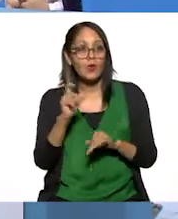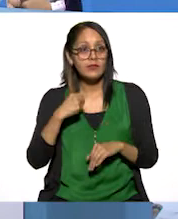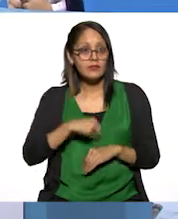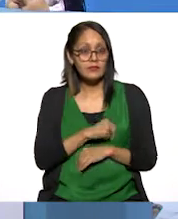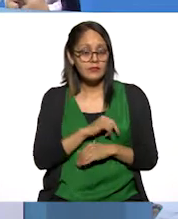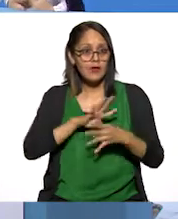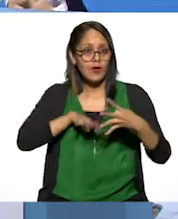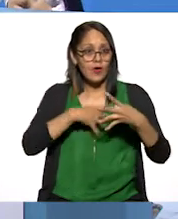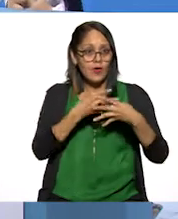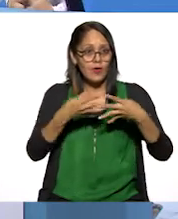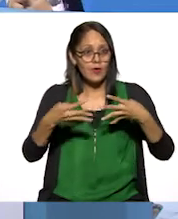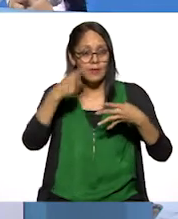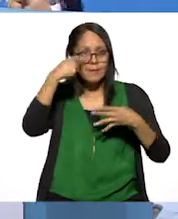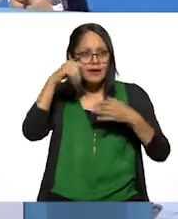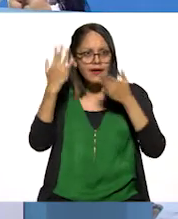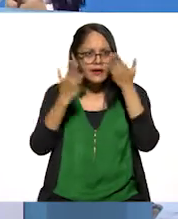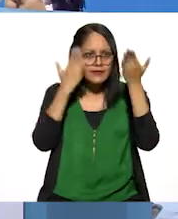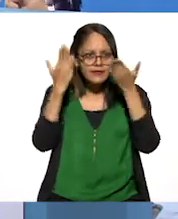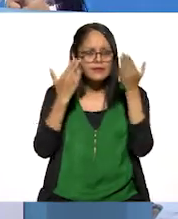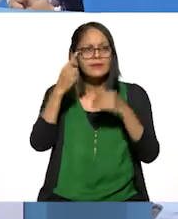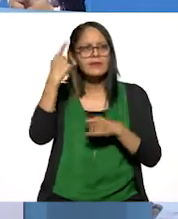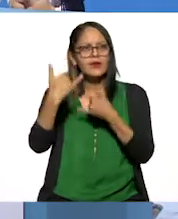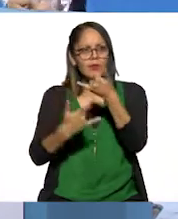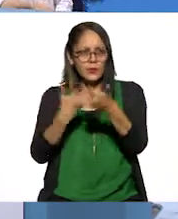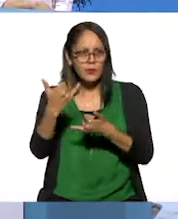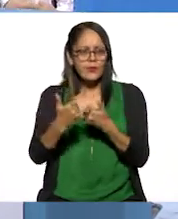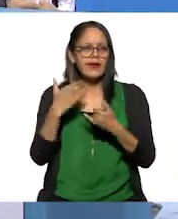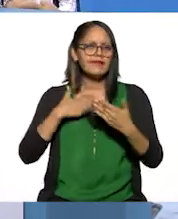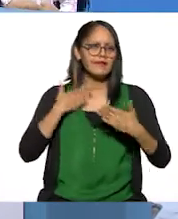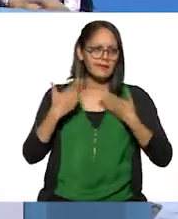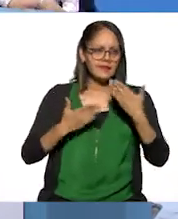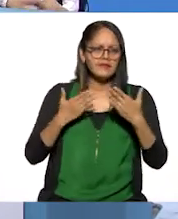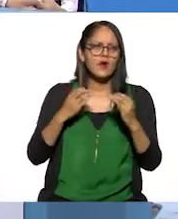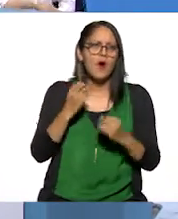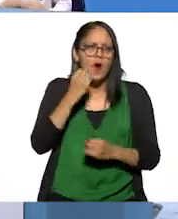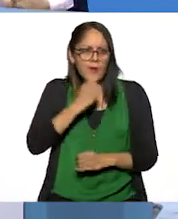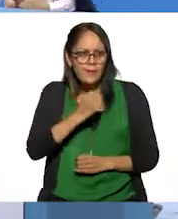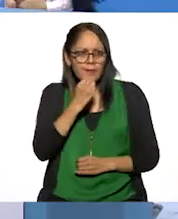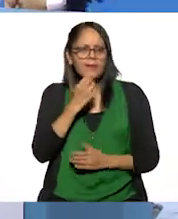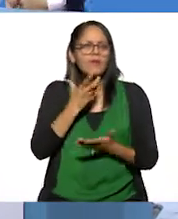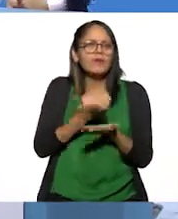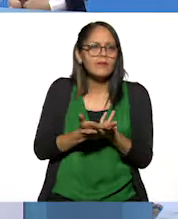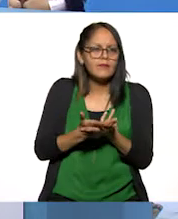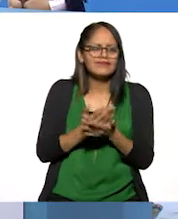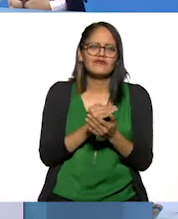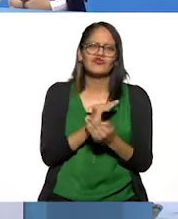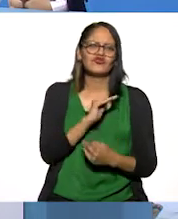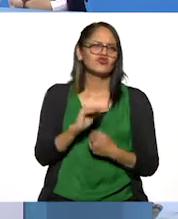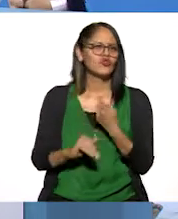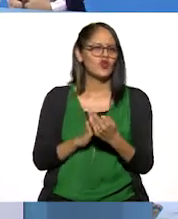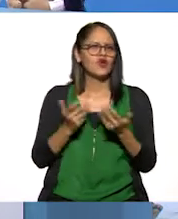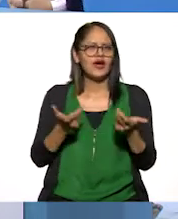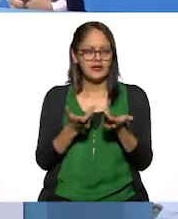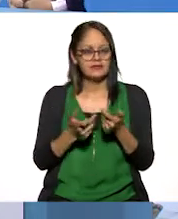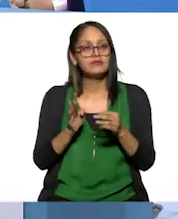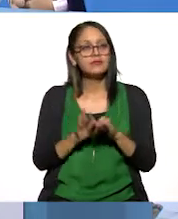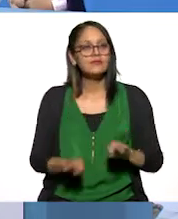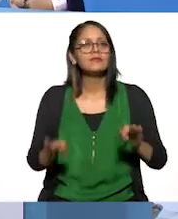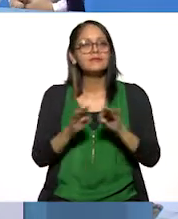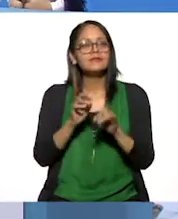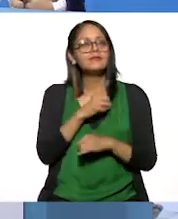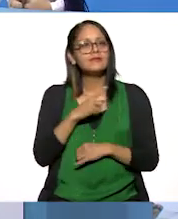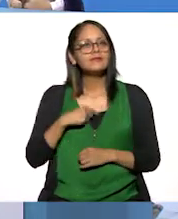que organizar nuestros tiempos para el estudio, para el juego, para la diversión, para comer, para descansar, para todo, sí es importante